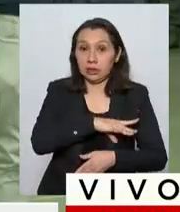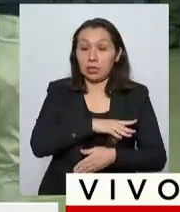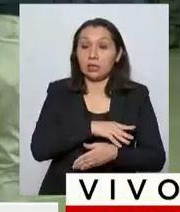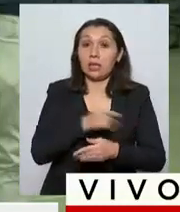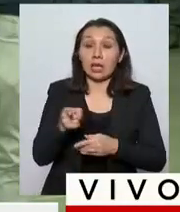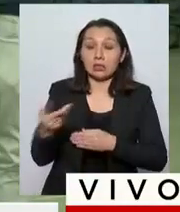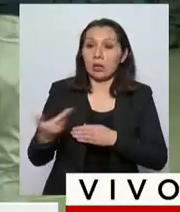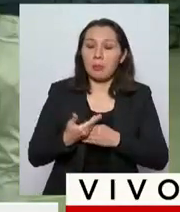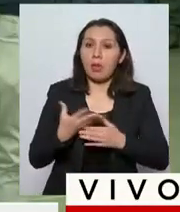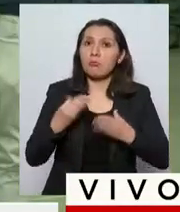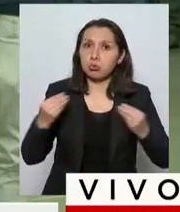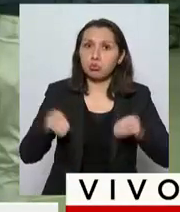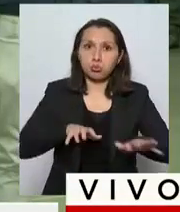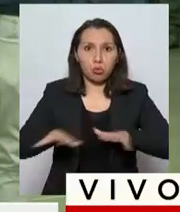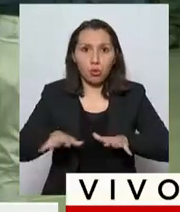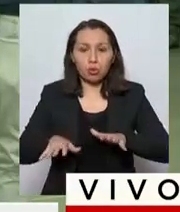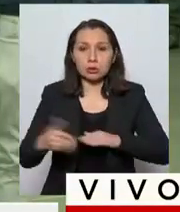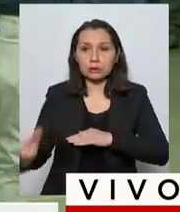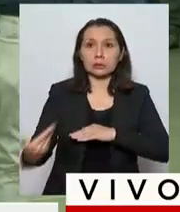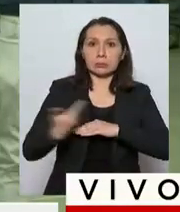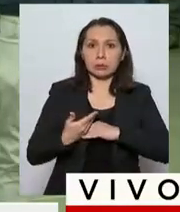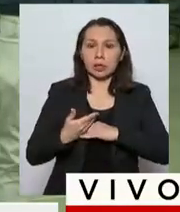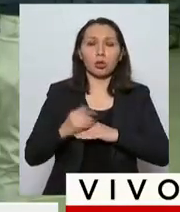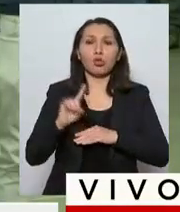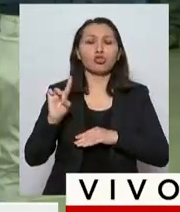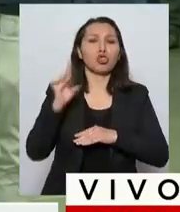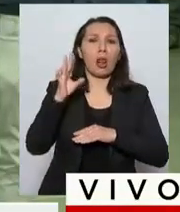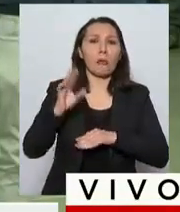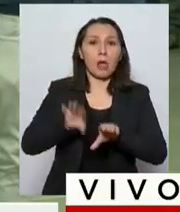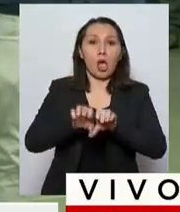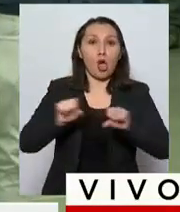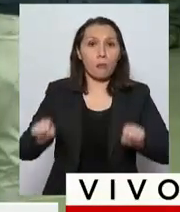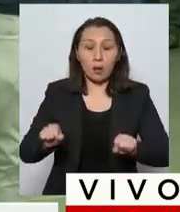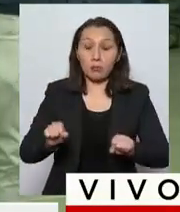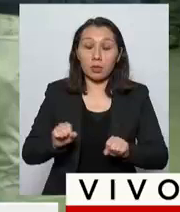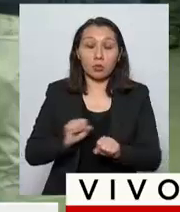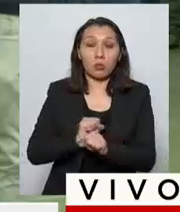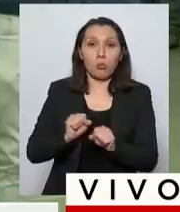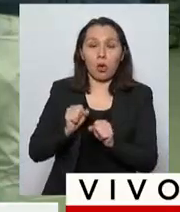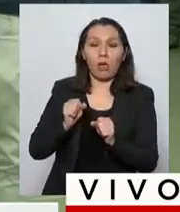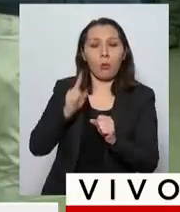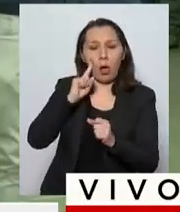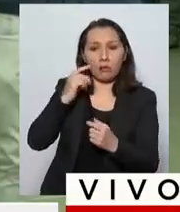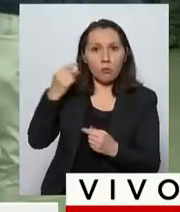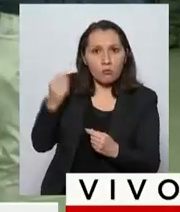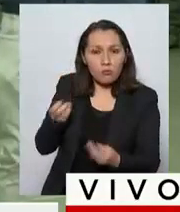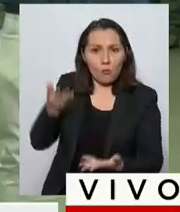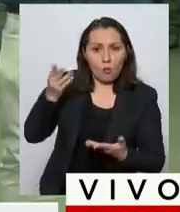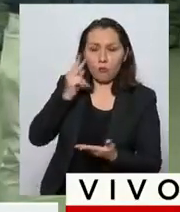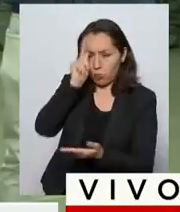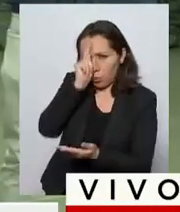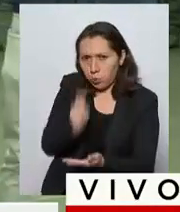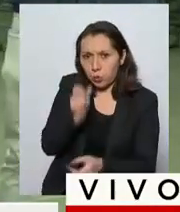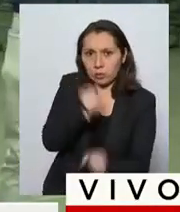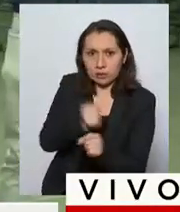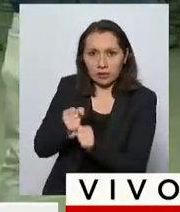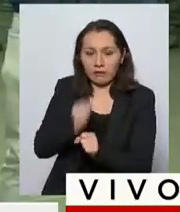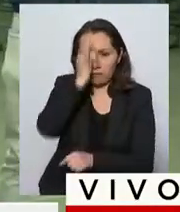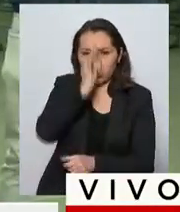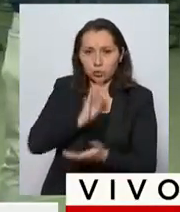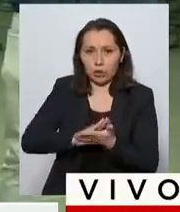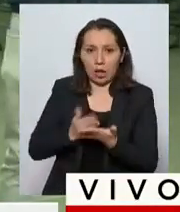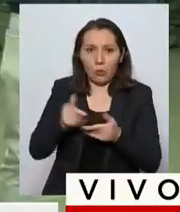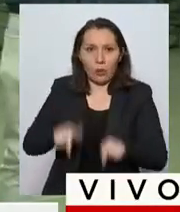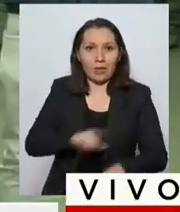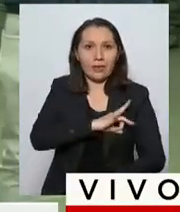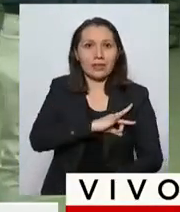esto exige muchas cosas. Exige no solo el compromiso invaluable de los trabajadores de la salud en nuestro